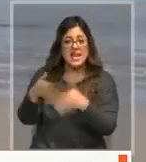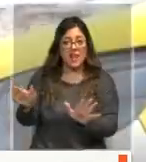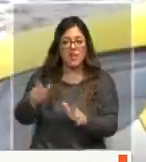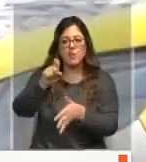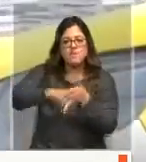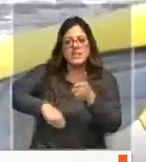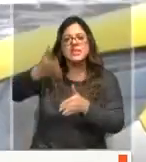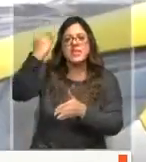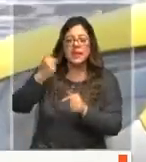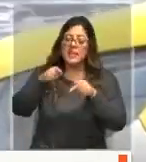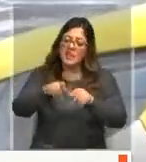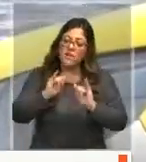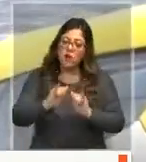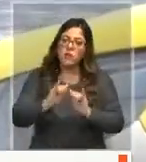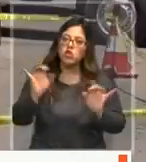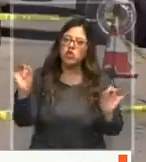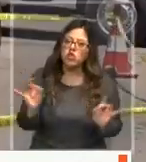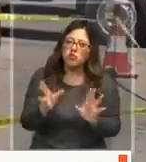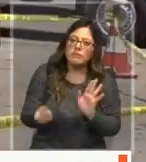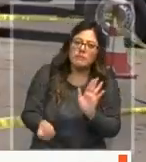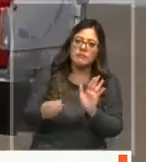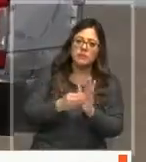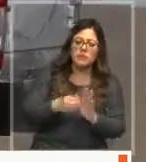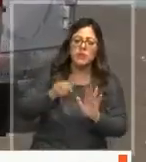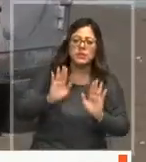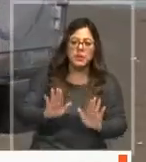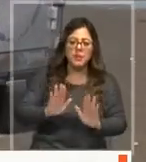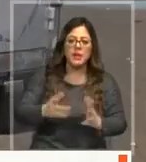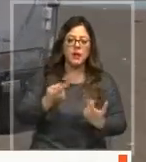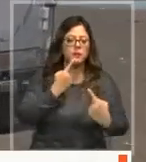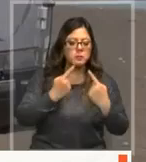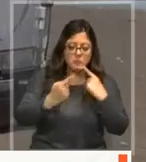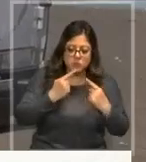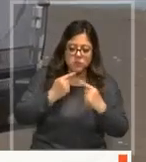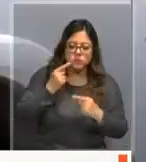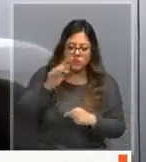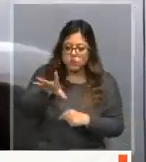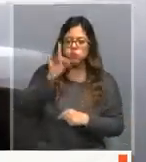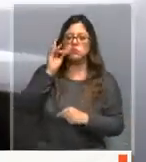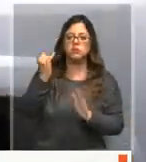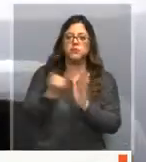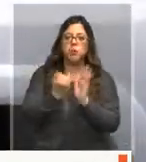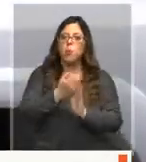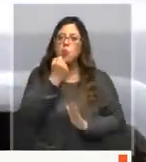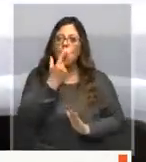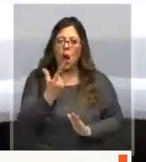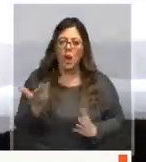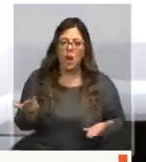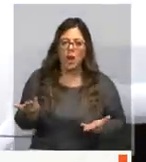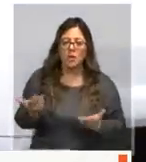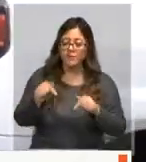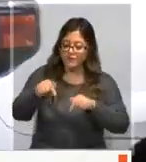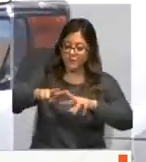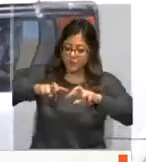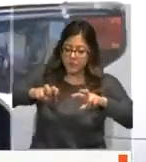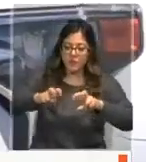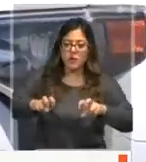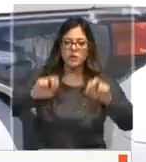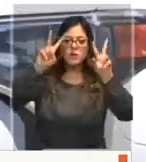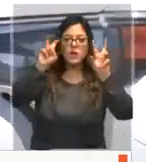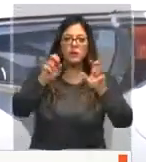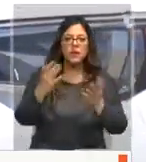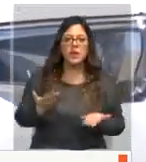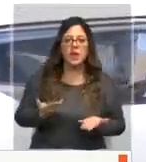información es extraoficial, se espera que los exámenes de ADN corroboren su identidad. Las indagatorias dicen relación